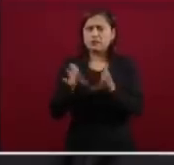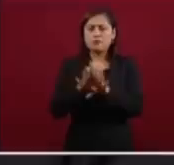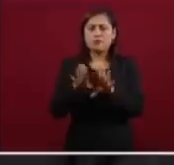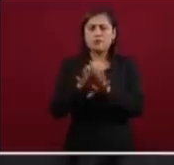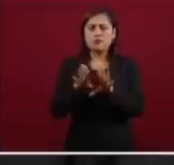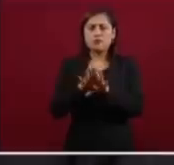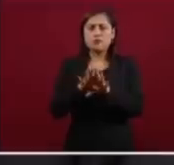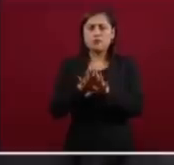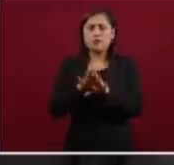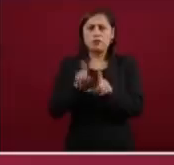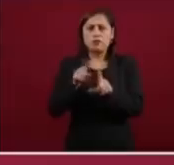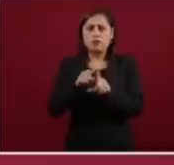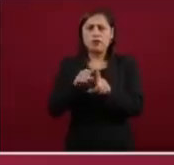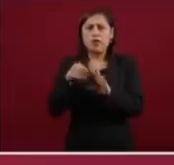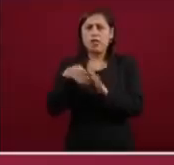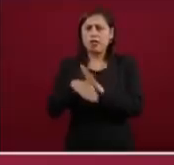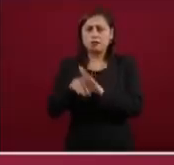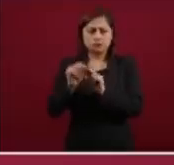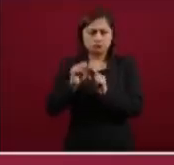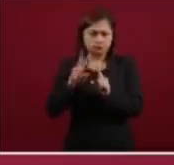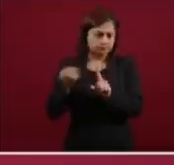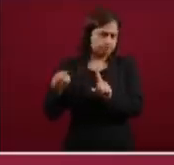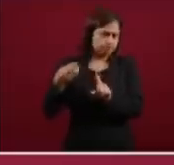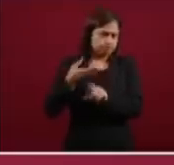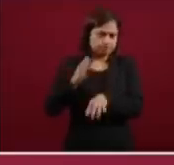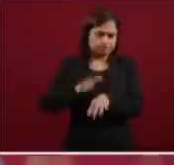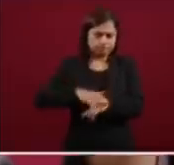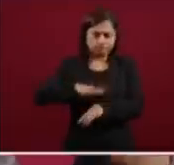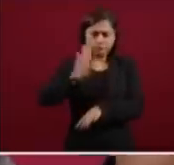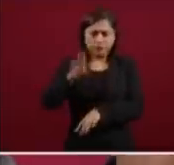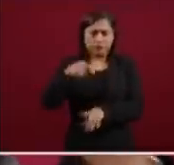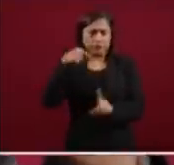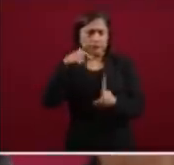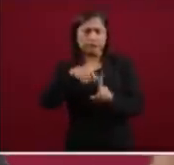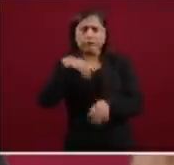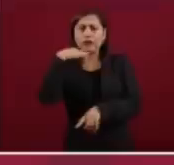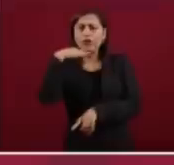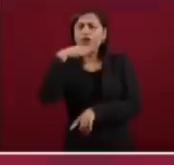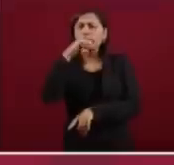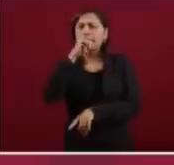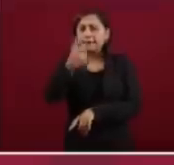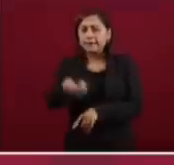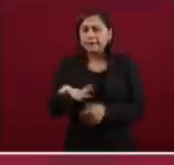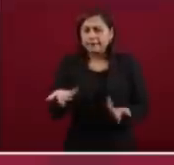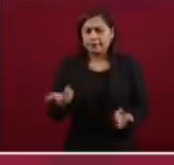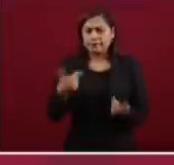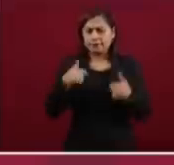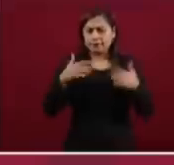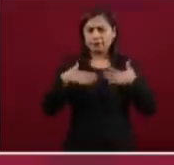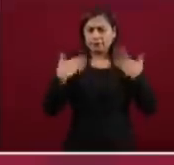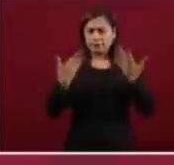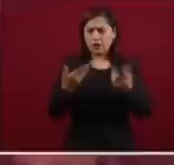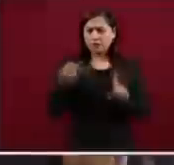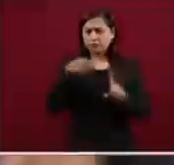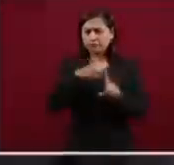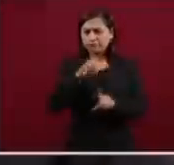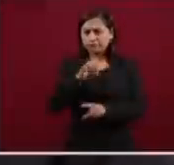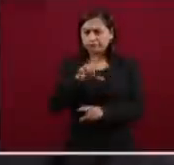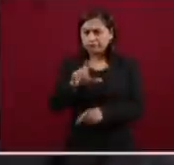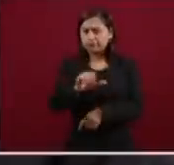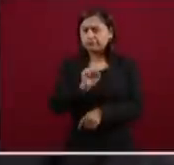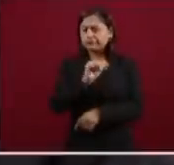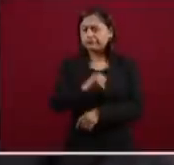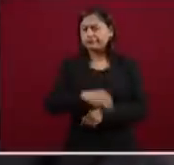o sea no es corrupta como no voy a tener confianza en ella rango que